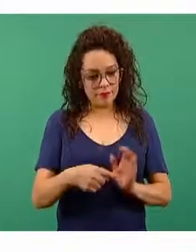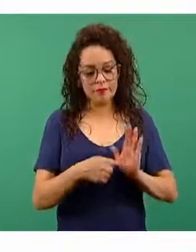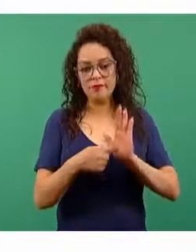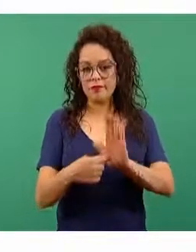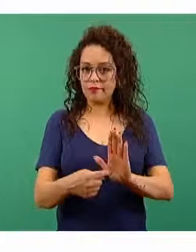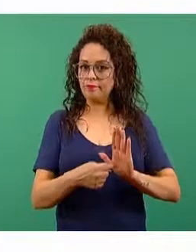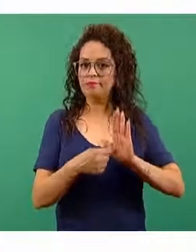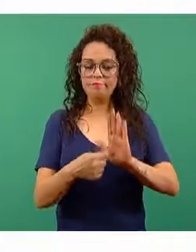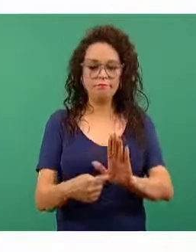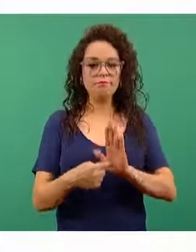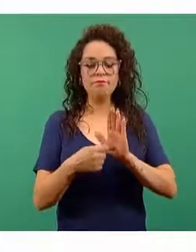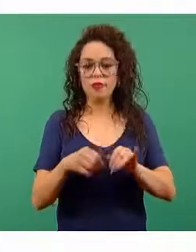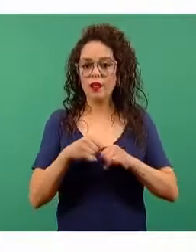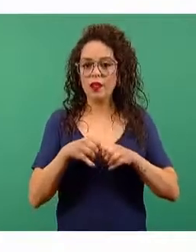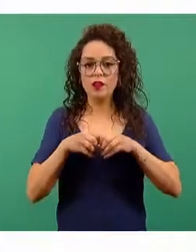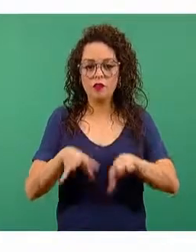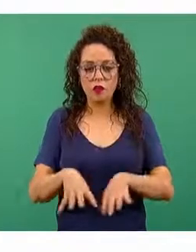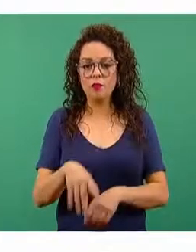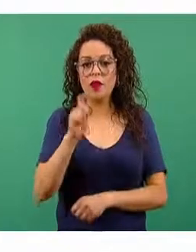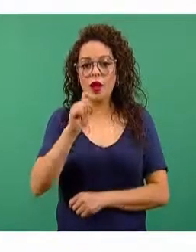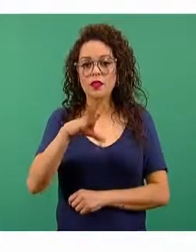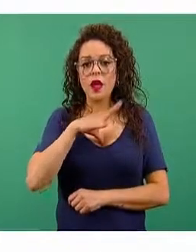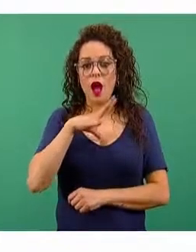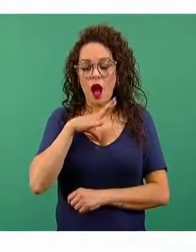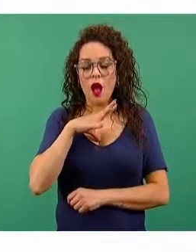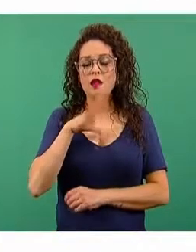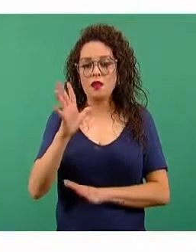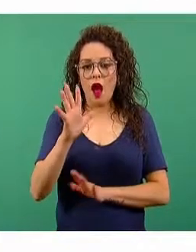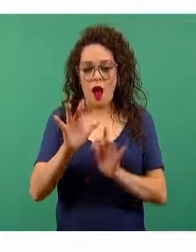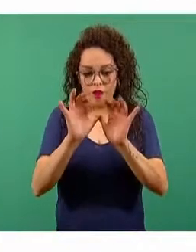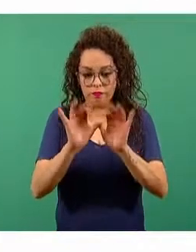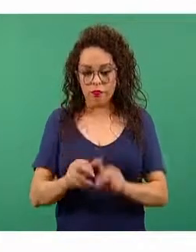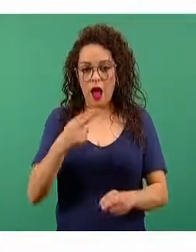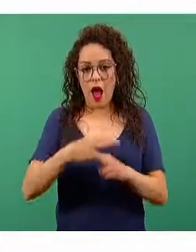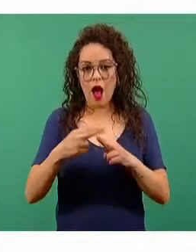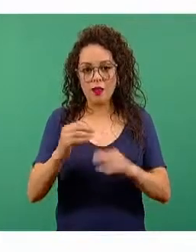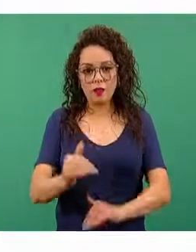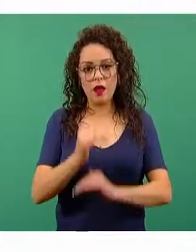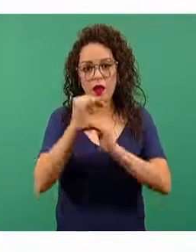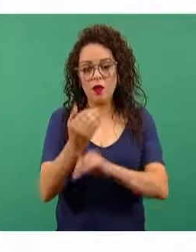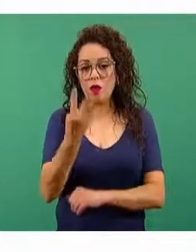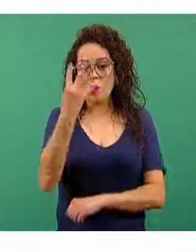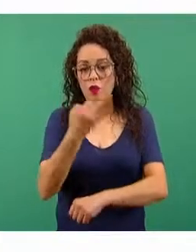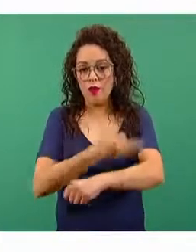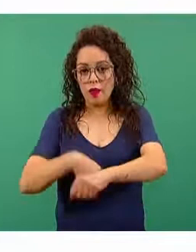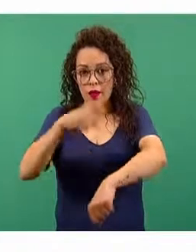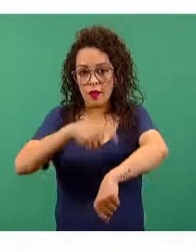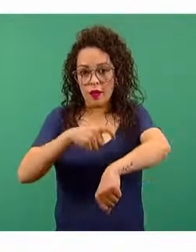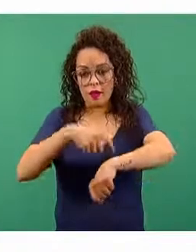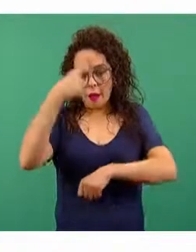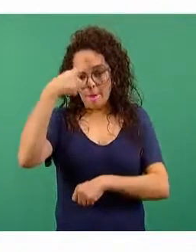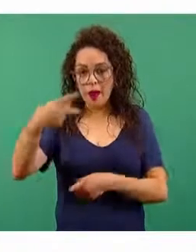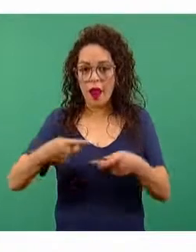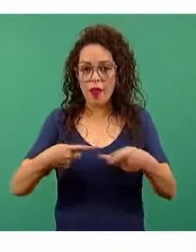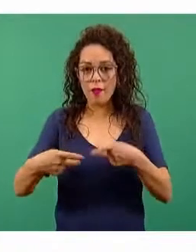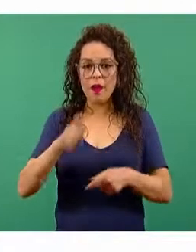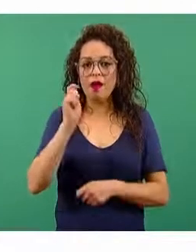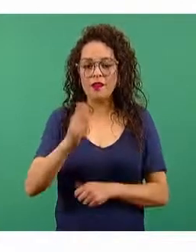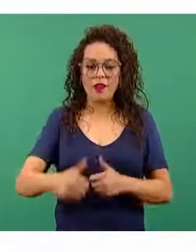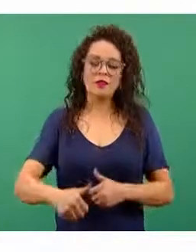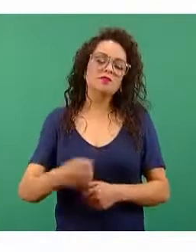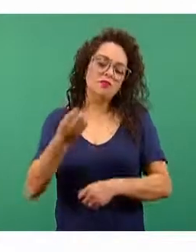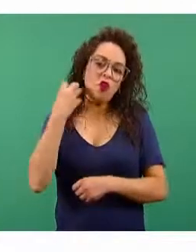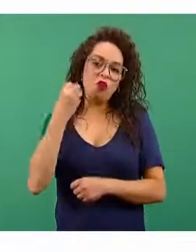información que está disponible hasta las 4 de la tarde para preparar la conferencia de prensa de todas las tardes a las 19 horas,